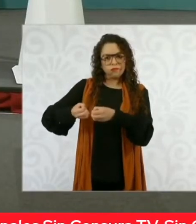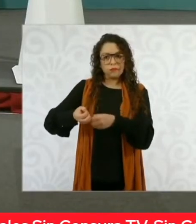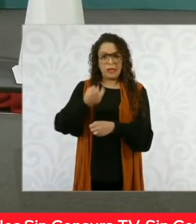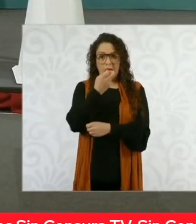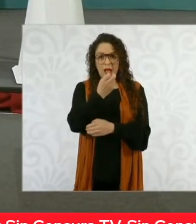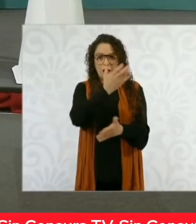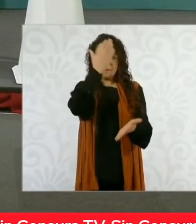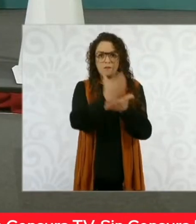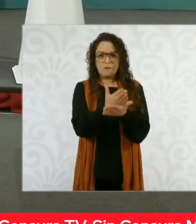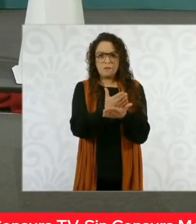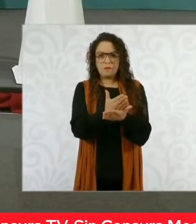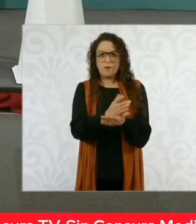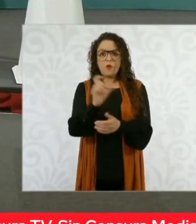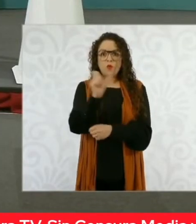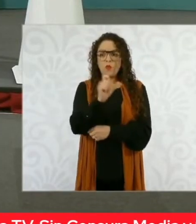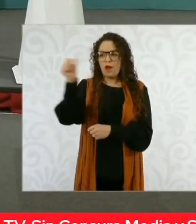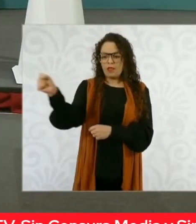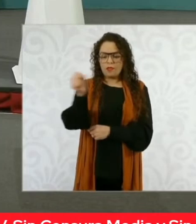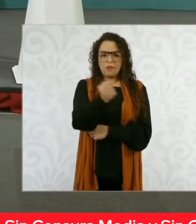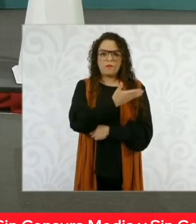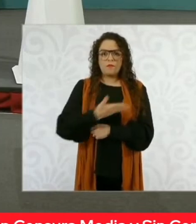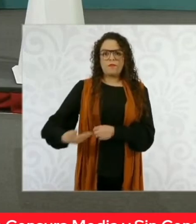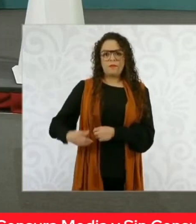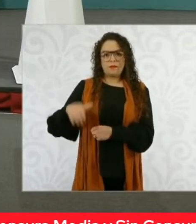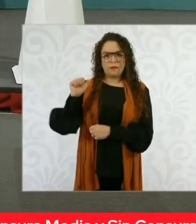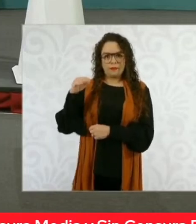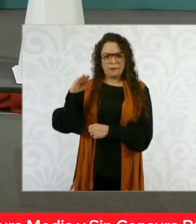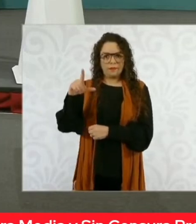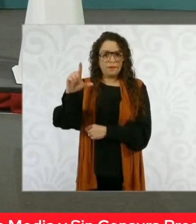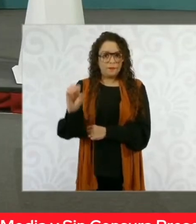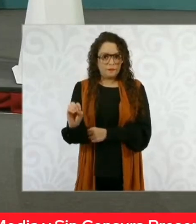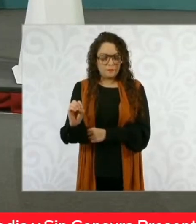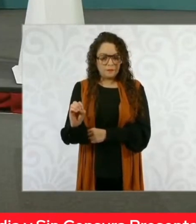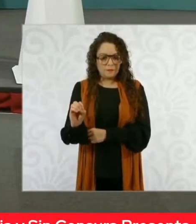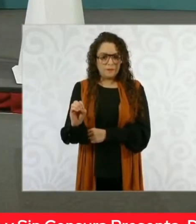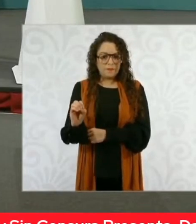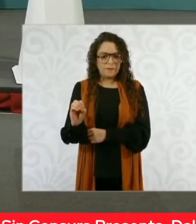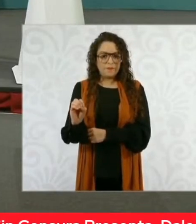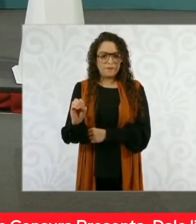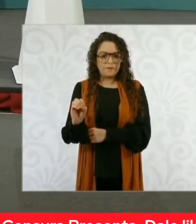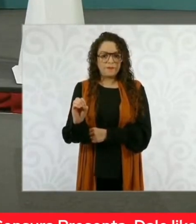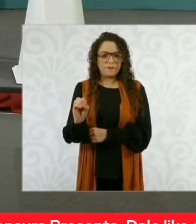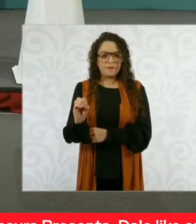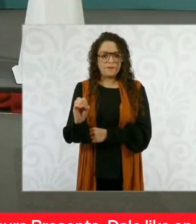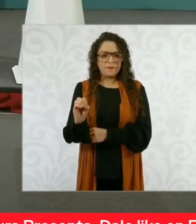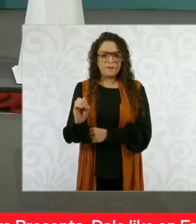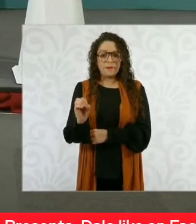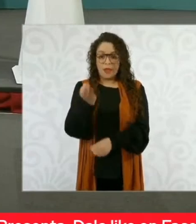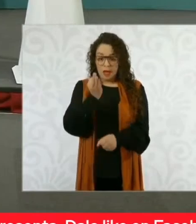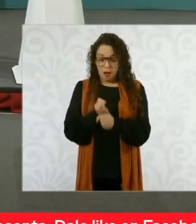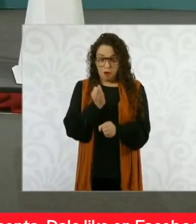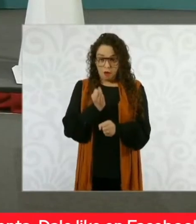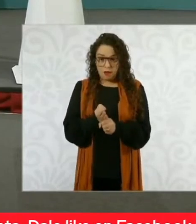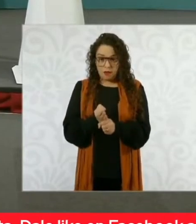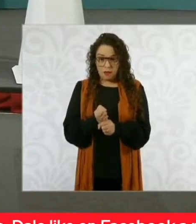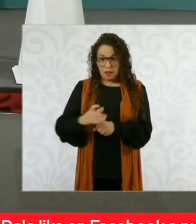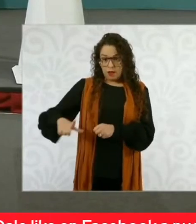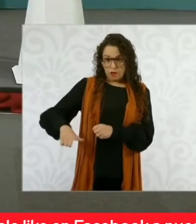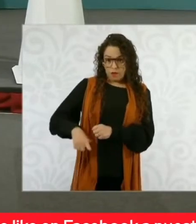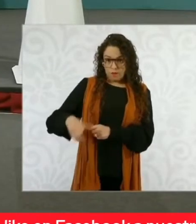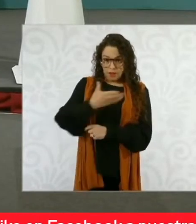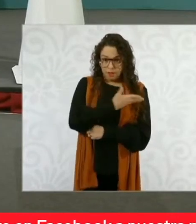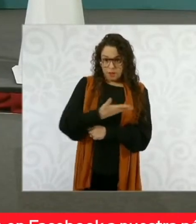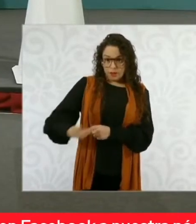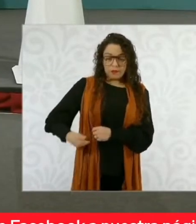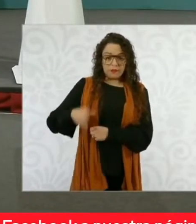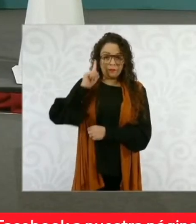López Obrador y está detenido también en el gobierno de la presidenta Claudia Sheinbaum. Ya no